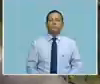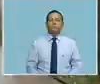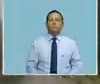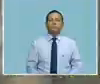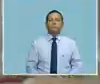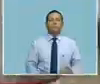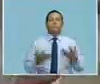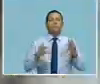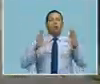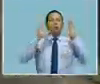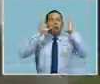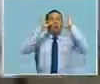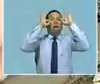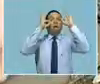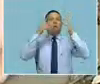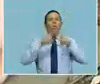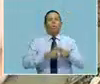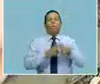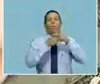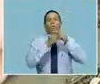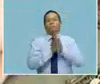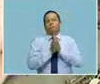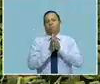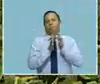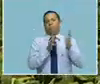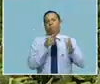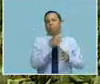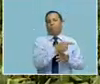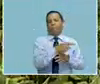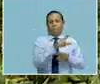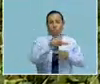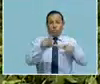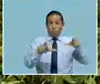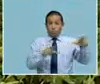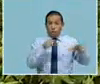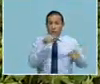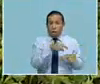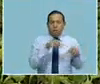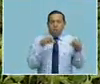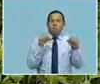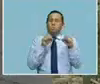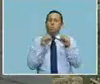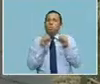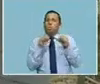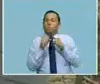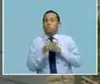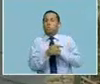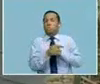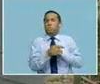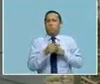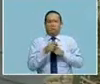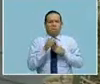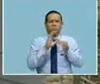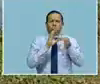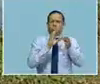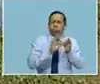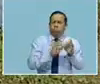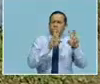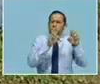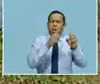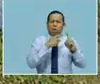Halloween llegó al Malecón 2000. Un espacio llamado el Jardín del Susto recrea un cementerio y otros espacios